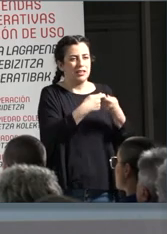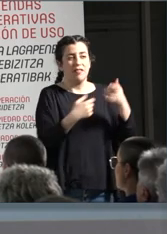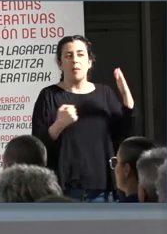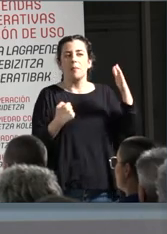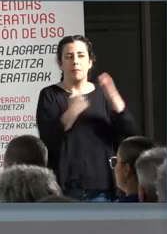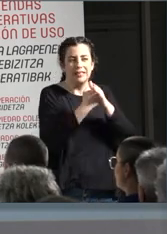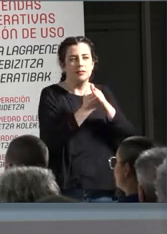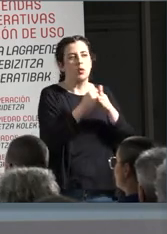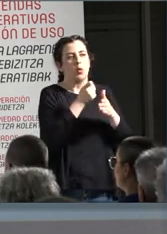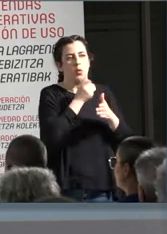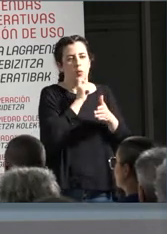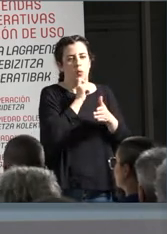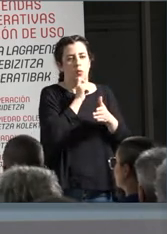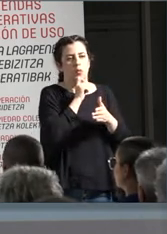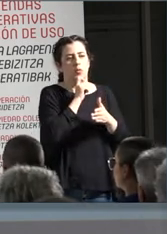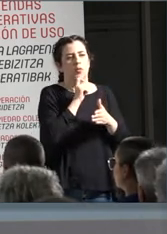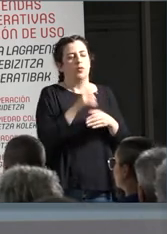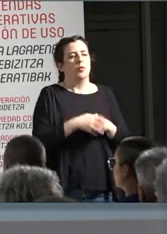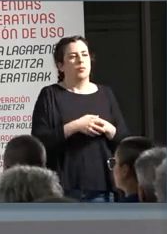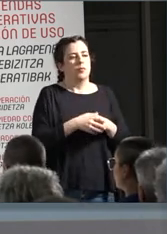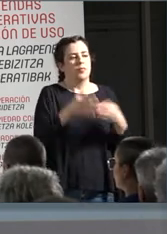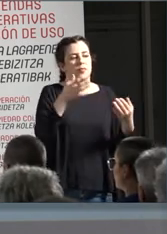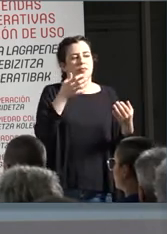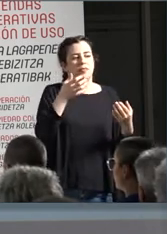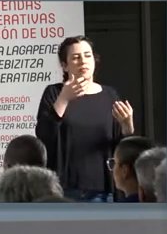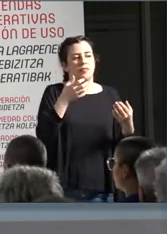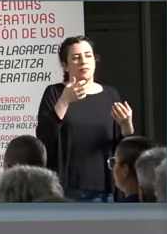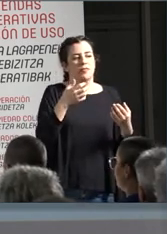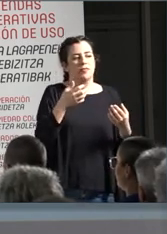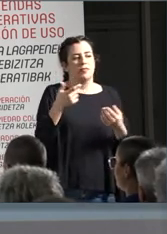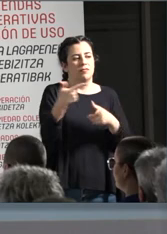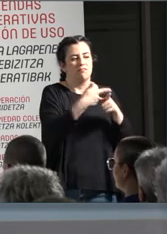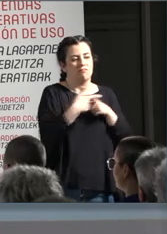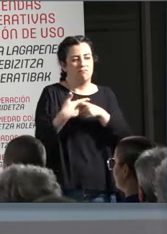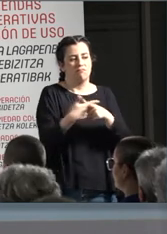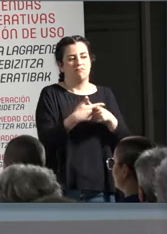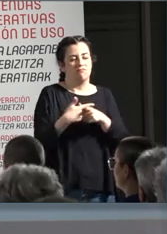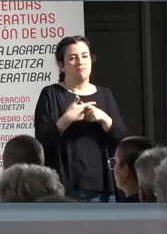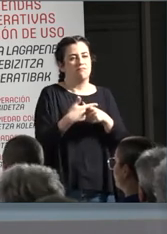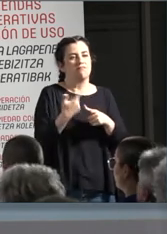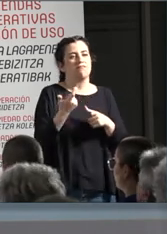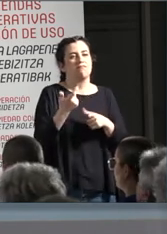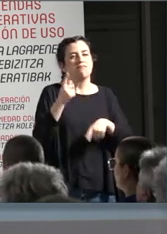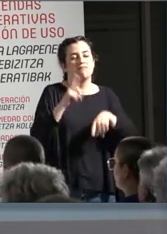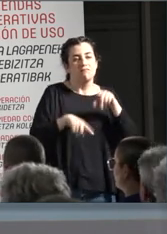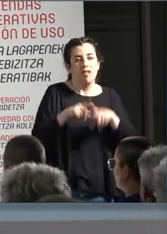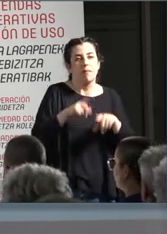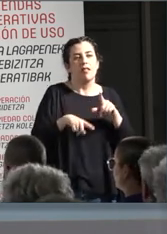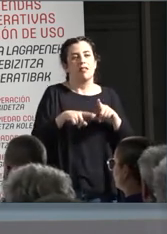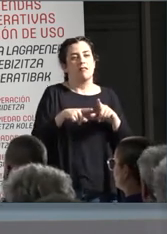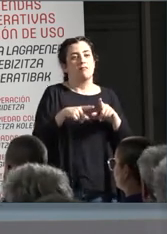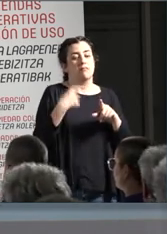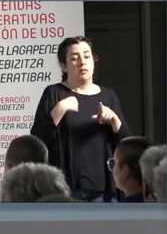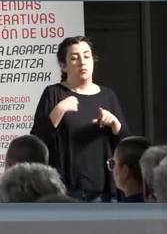Se cogen todos los datos de los socios de la cooperativa y se suman. Así calculamos los ratios